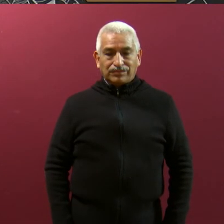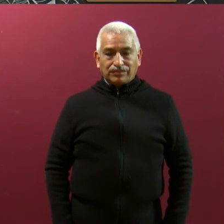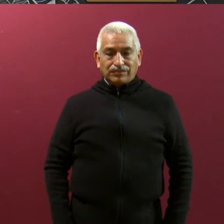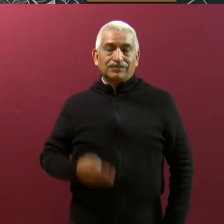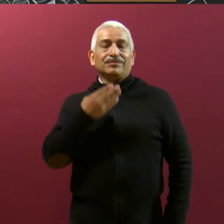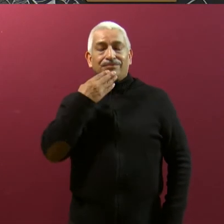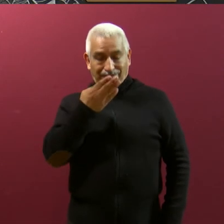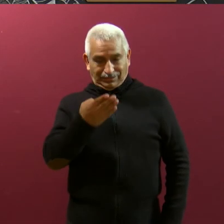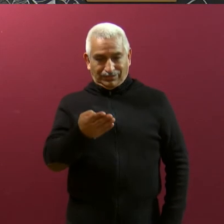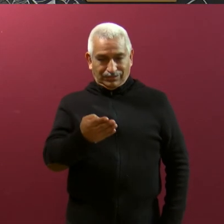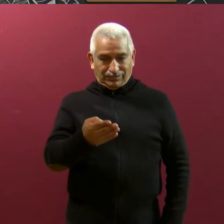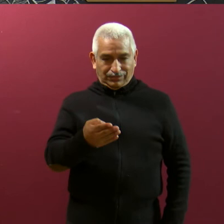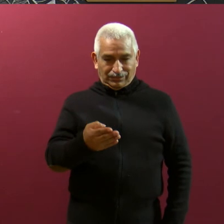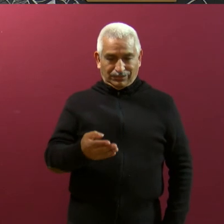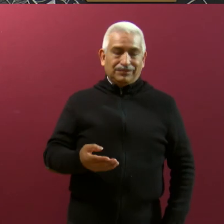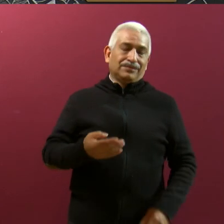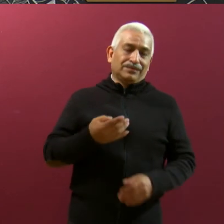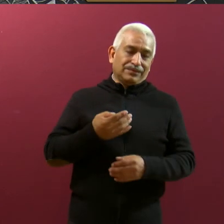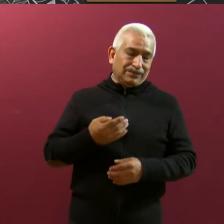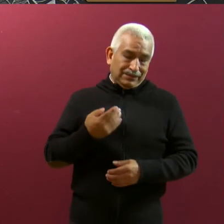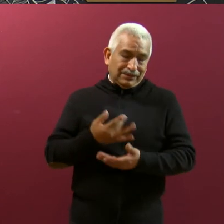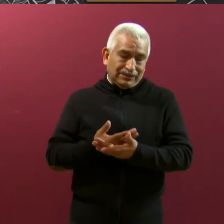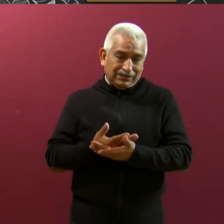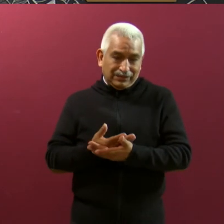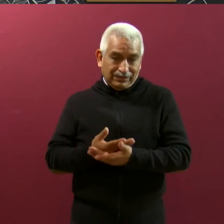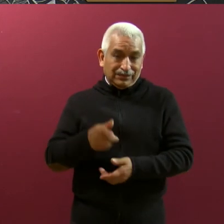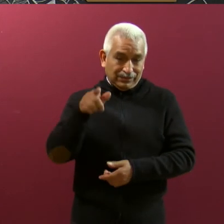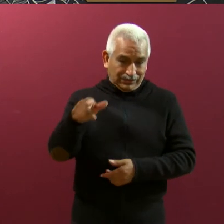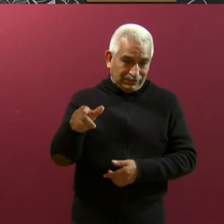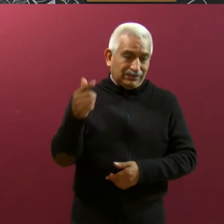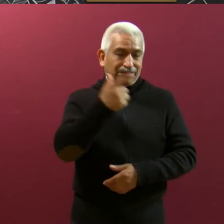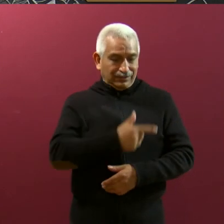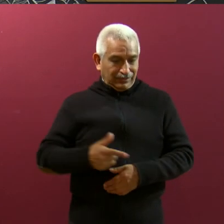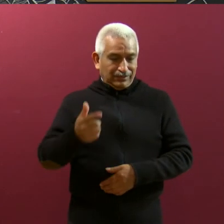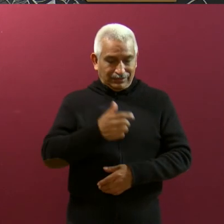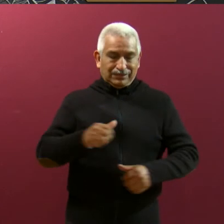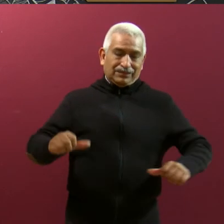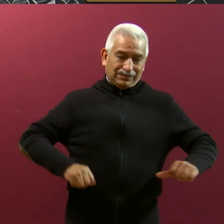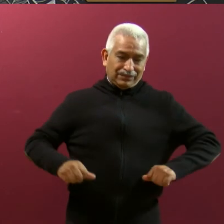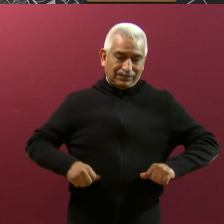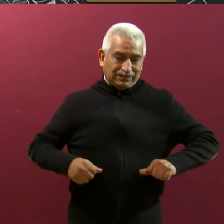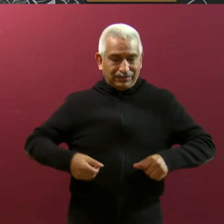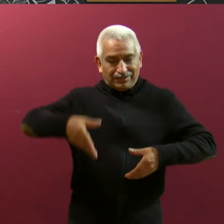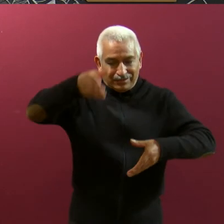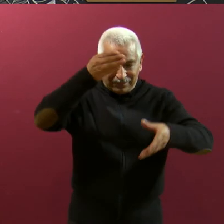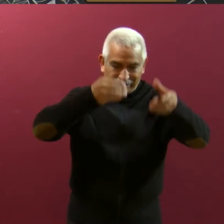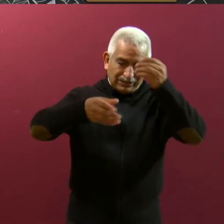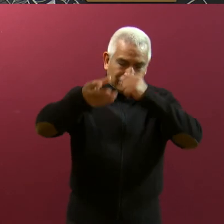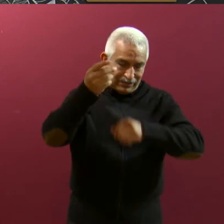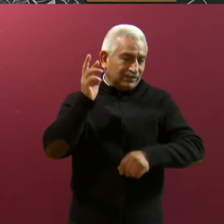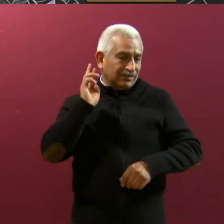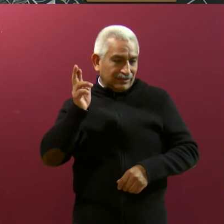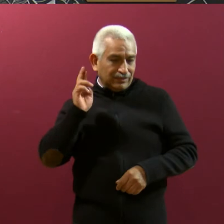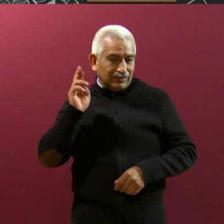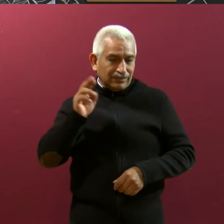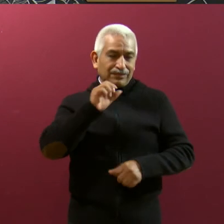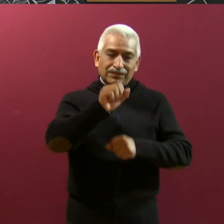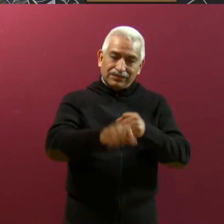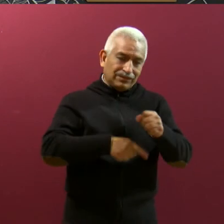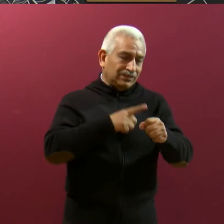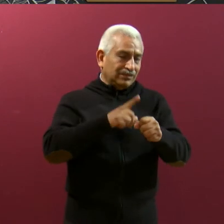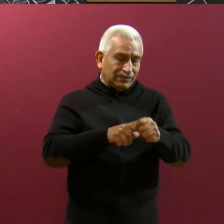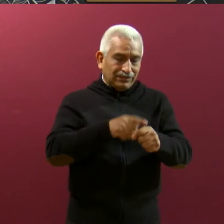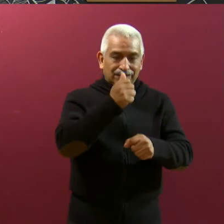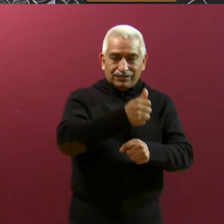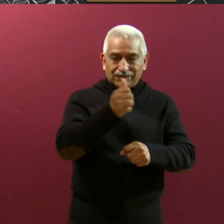Muy bien, espero que les haya gustado esta actividad y que hayan aprendido algunos sonidos de estos animales que viven en la